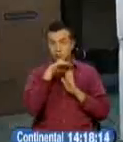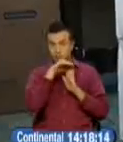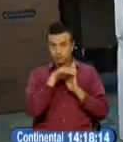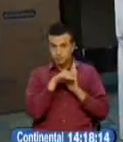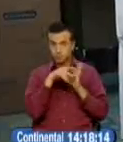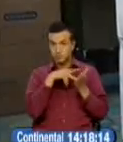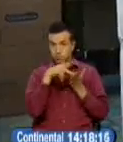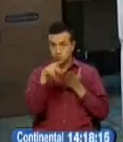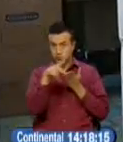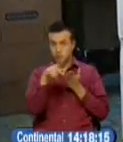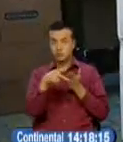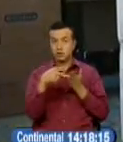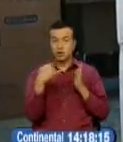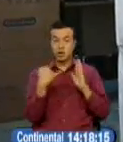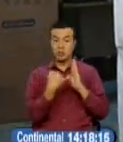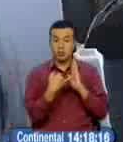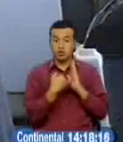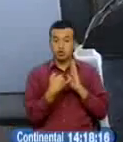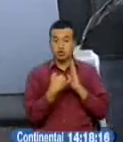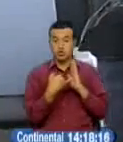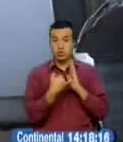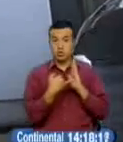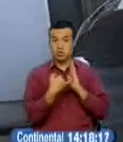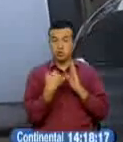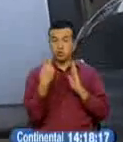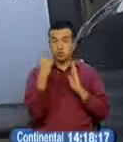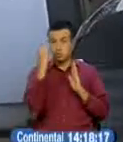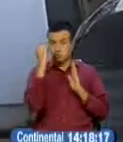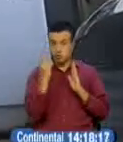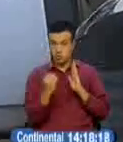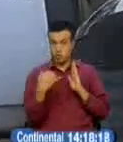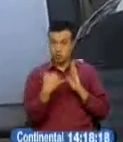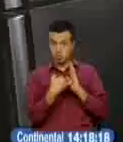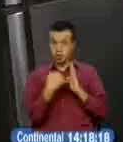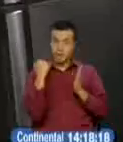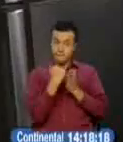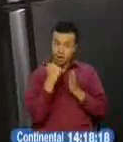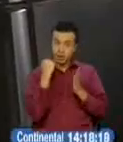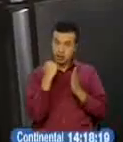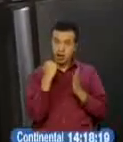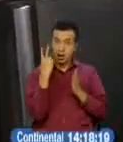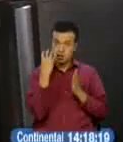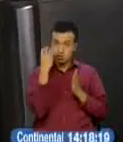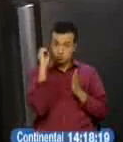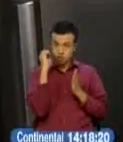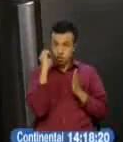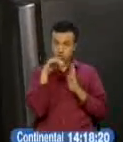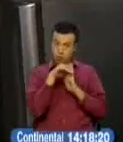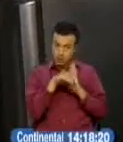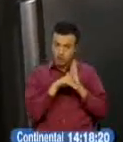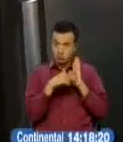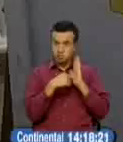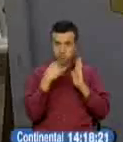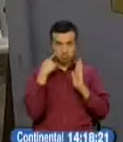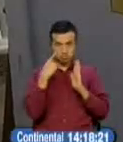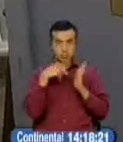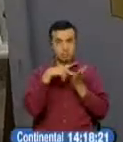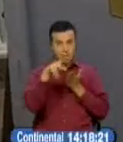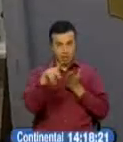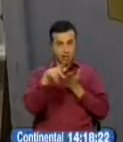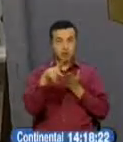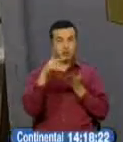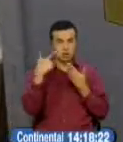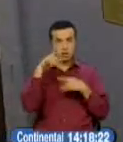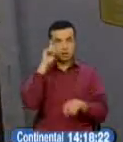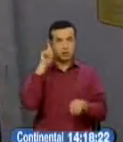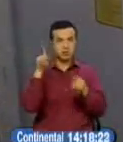a pagar con el impuesto al valor agregado del 12%. Así lo dispuso el Ministerio de Industrias y Productividad mediante